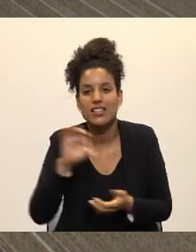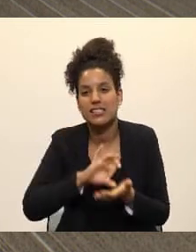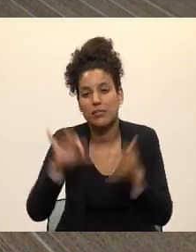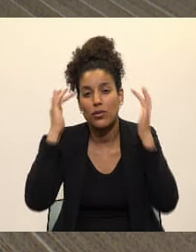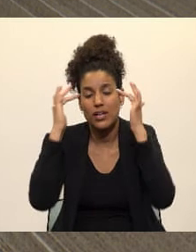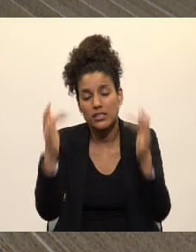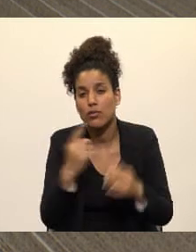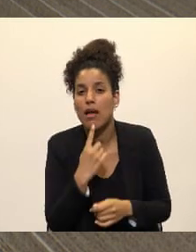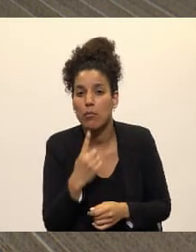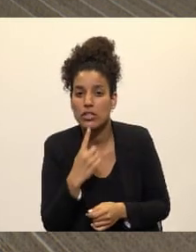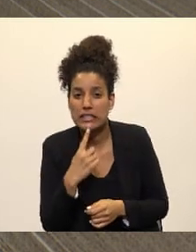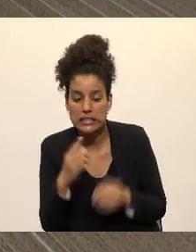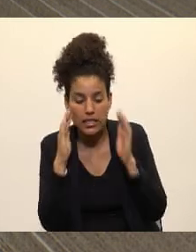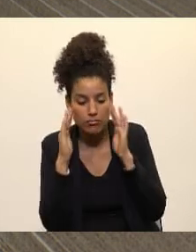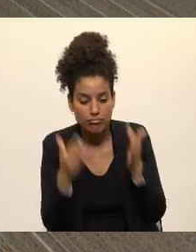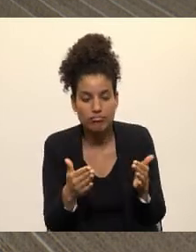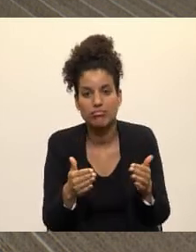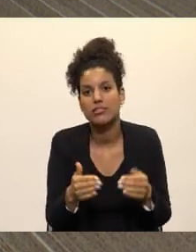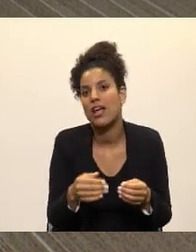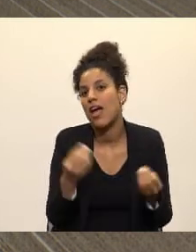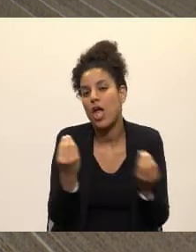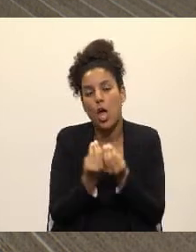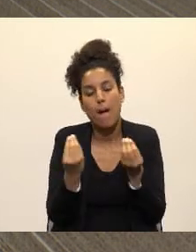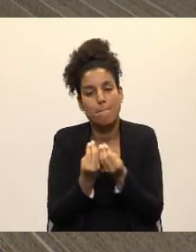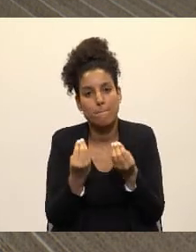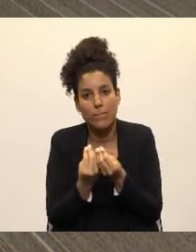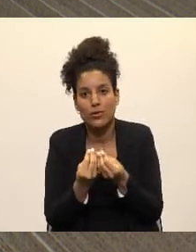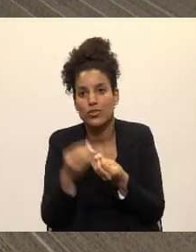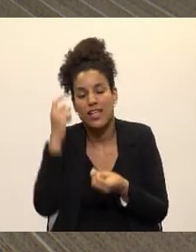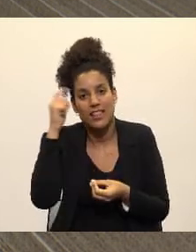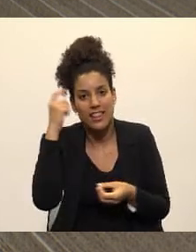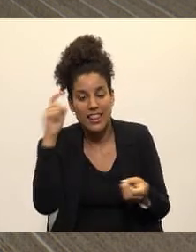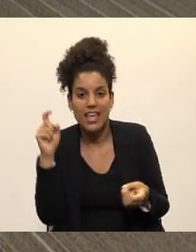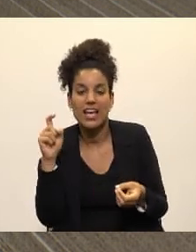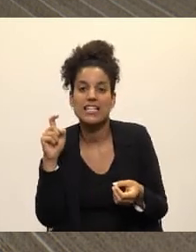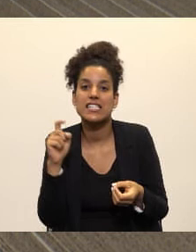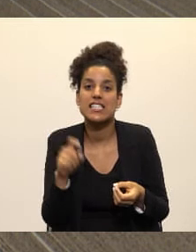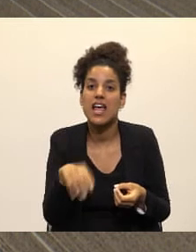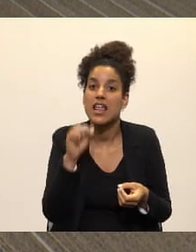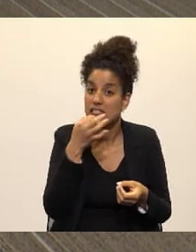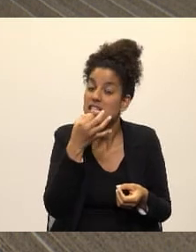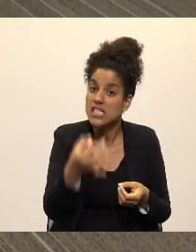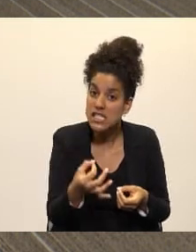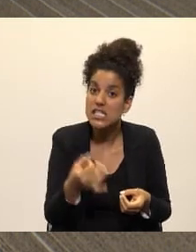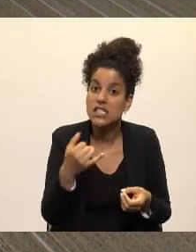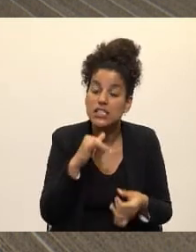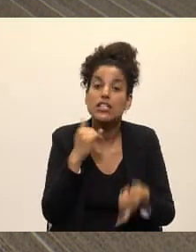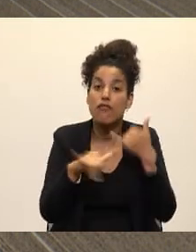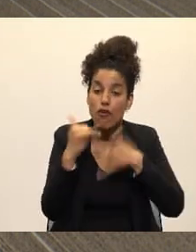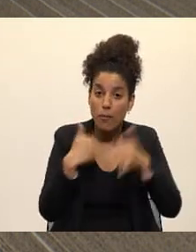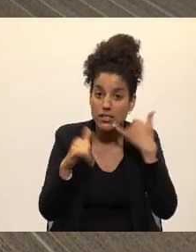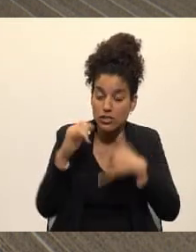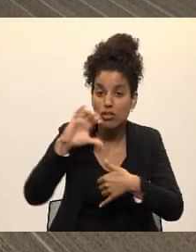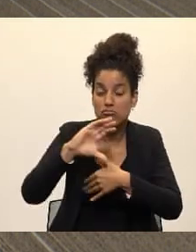realidad asociadas a esto, nos quedan muchas cosas. Muy interesantes los datos que presentás de la región, nos ayudan a reflexionar